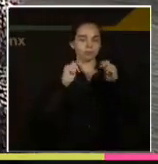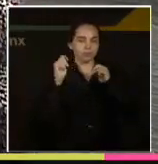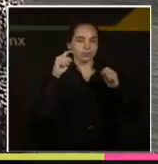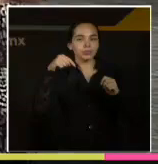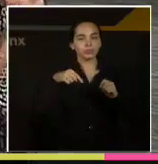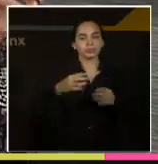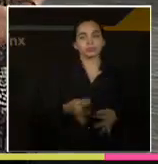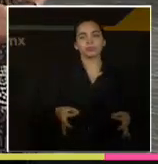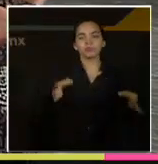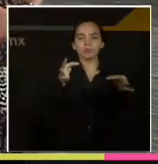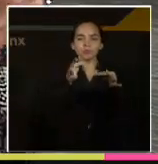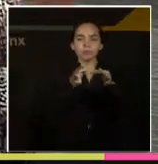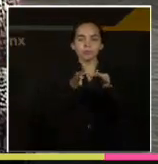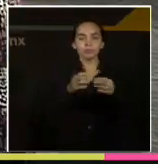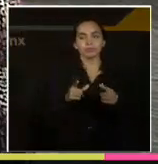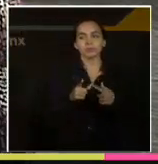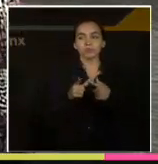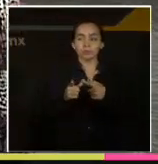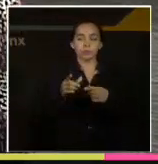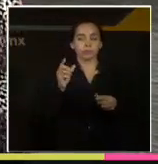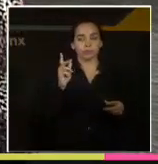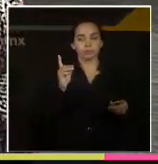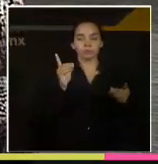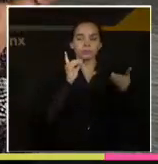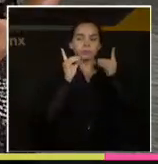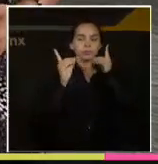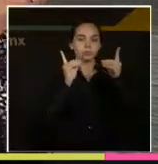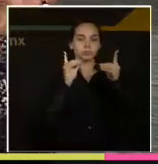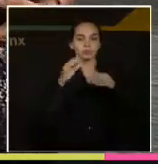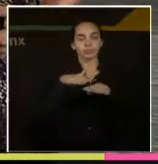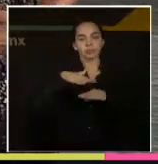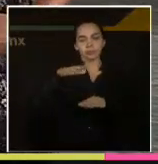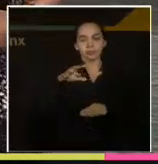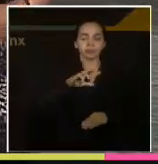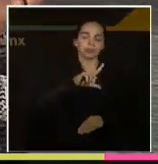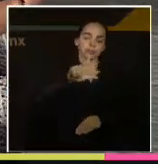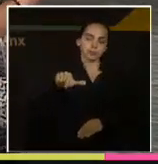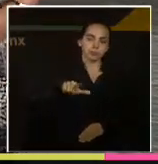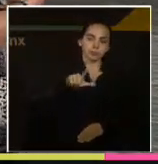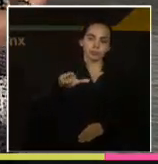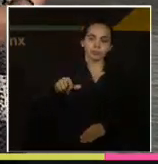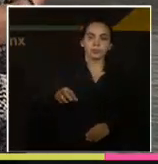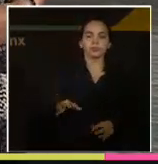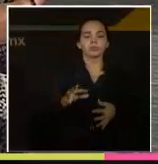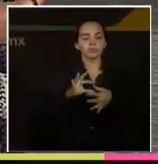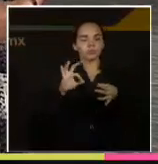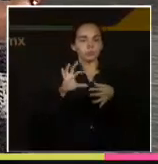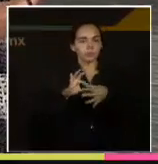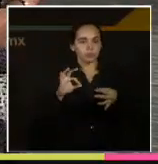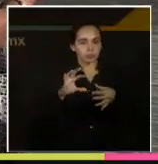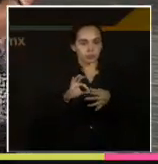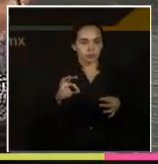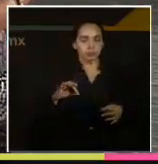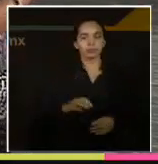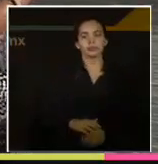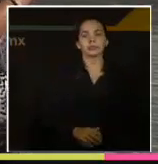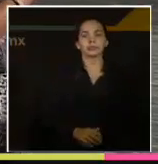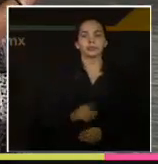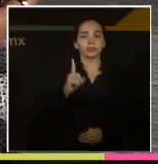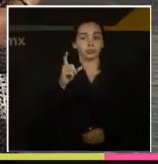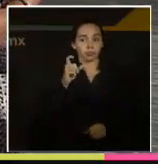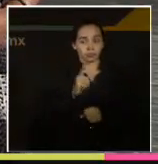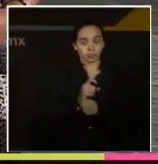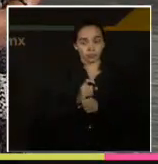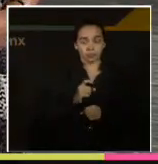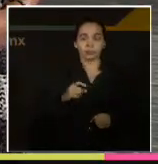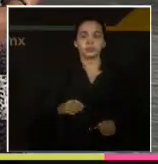formato, esta dinámica del debate, a pesar de que pues, más tarde daremos detalles. Bueno, en una primera ronda inicial